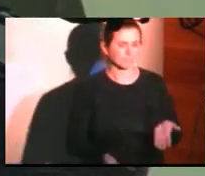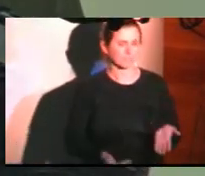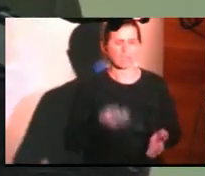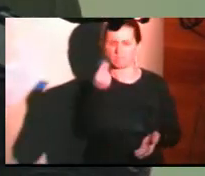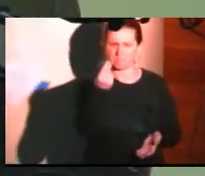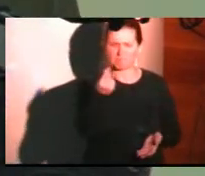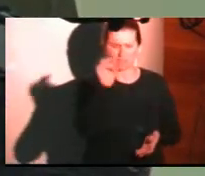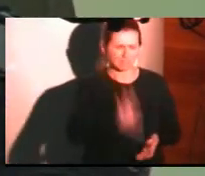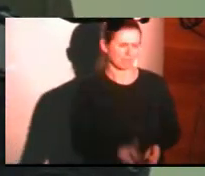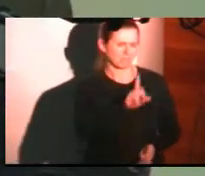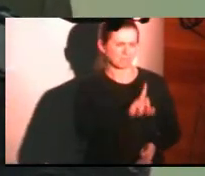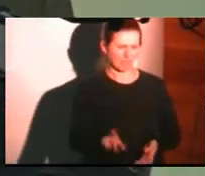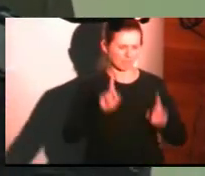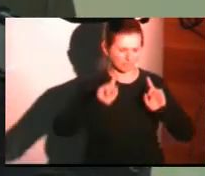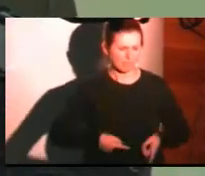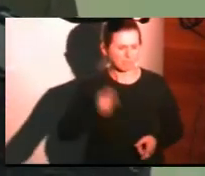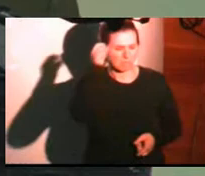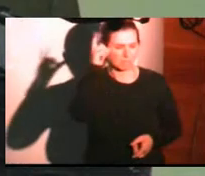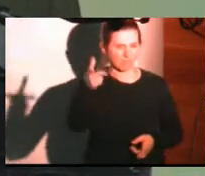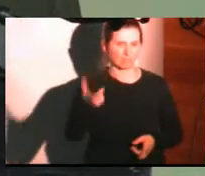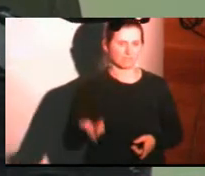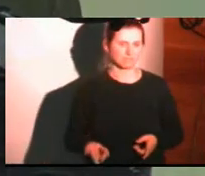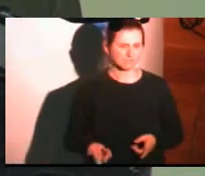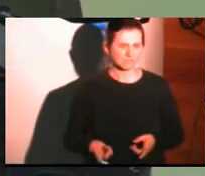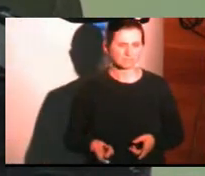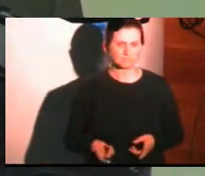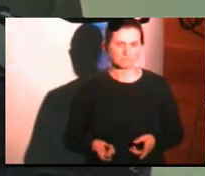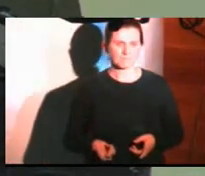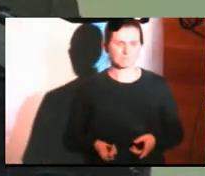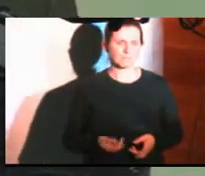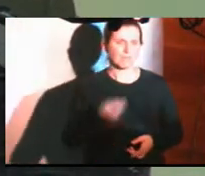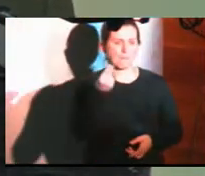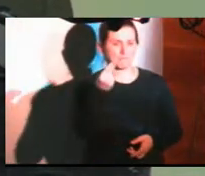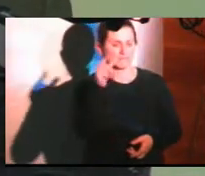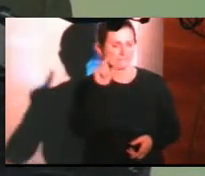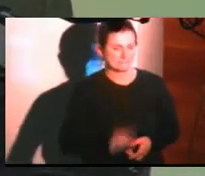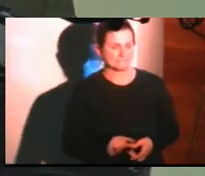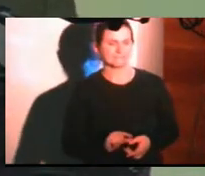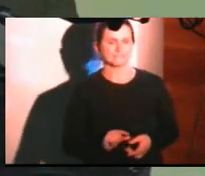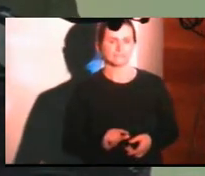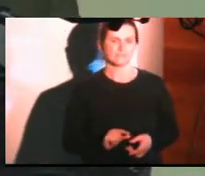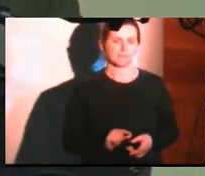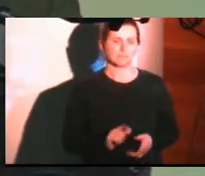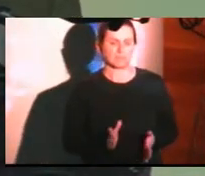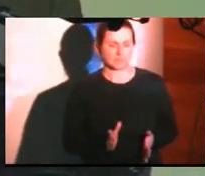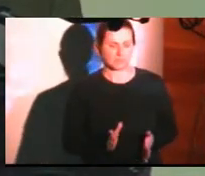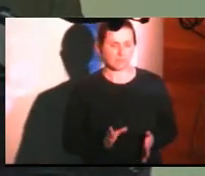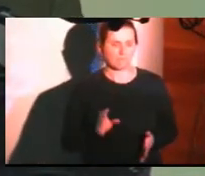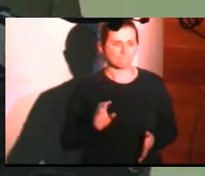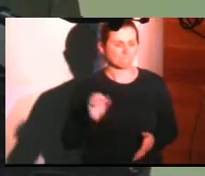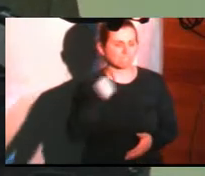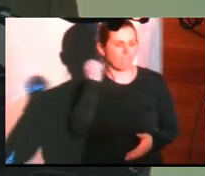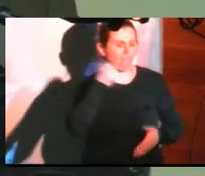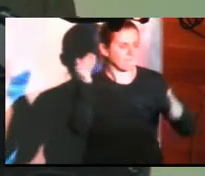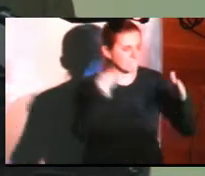bastante a distintos sectores, siempre por cuestiones de estrechez financiera, pero fundamentalmente